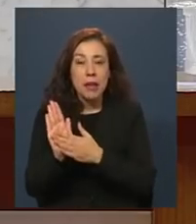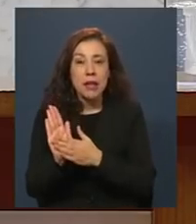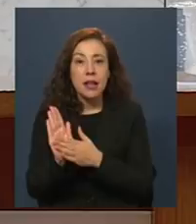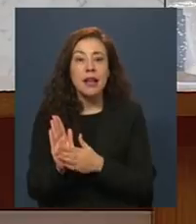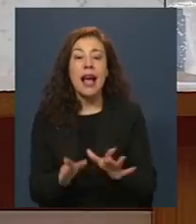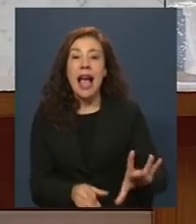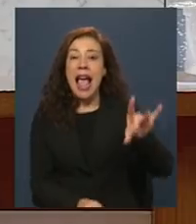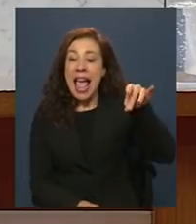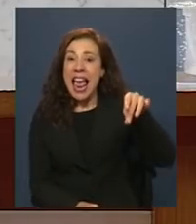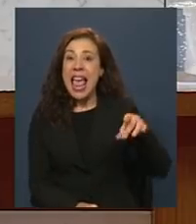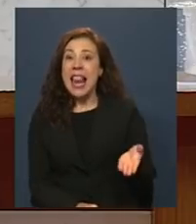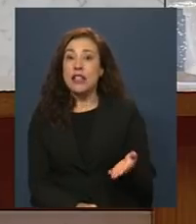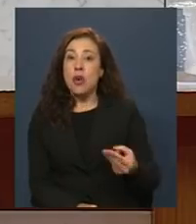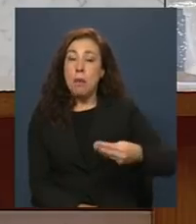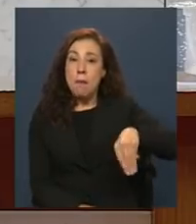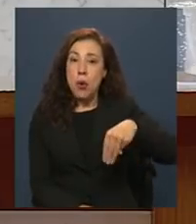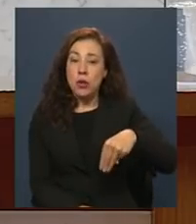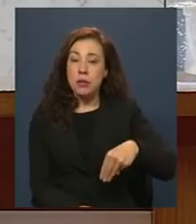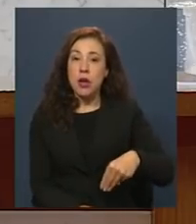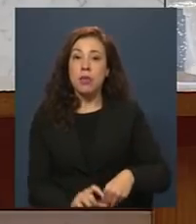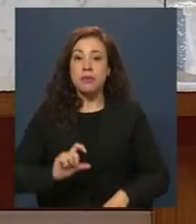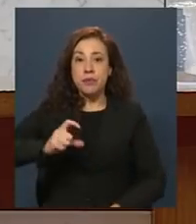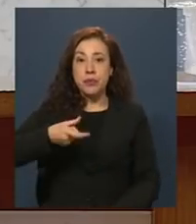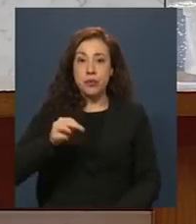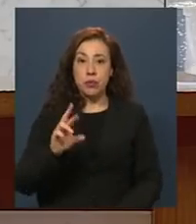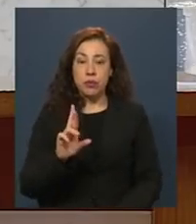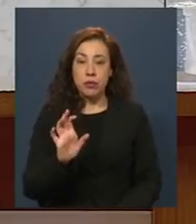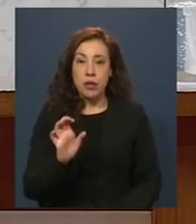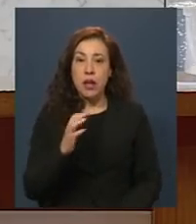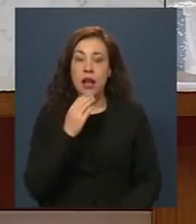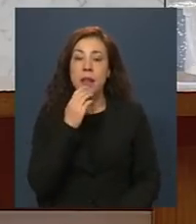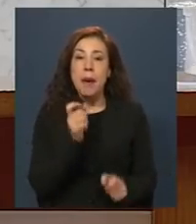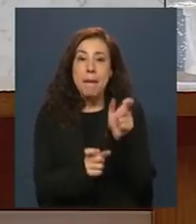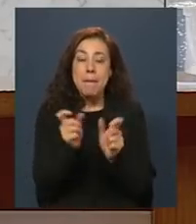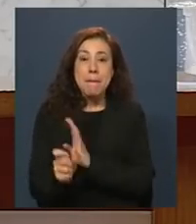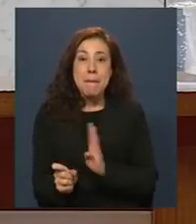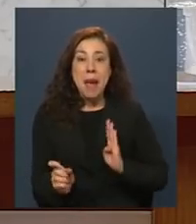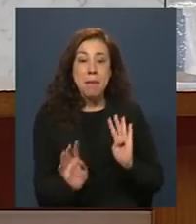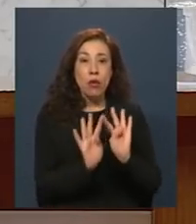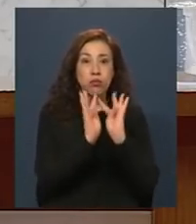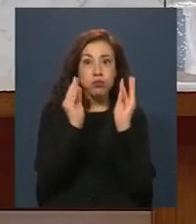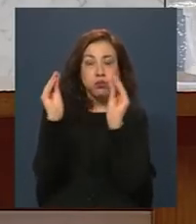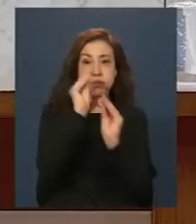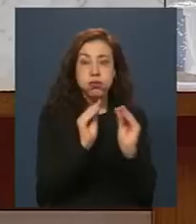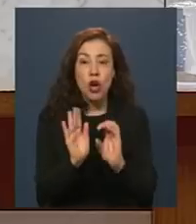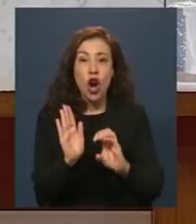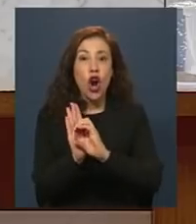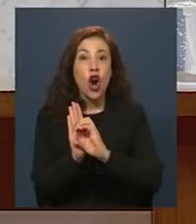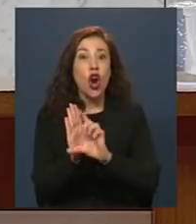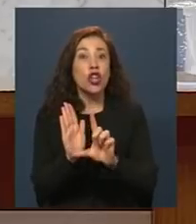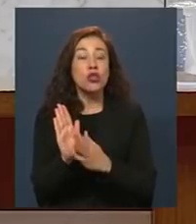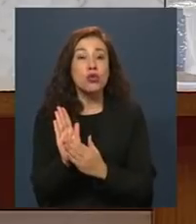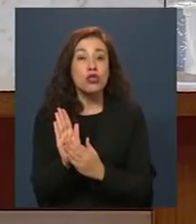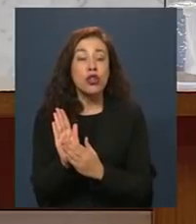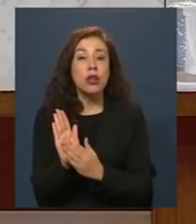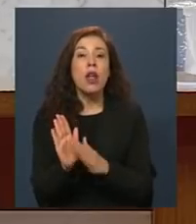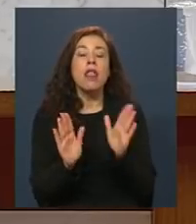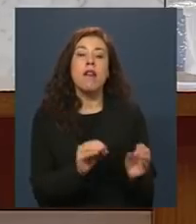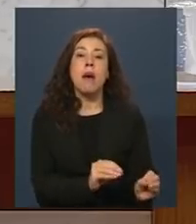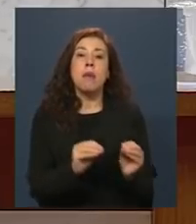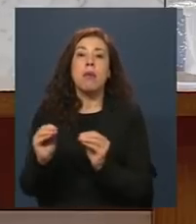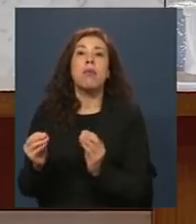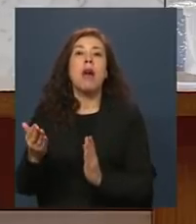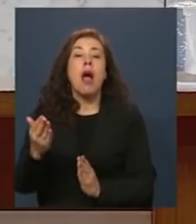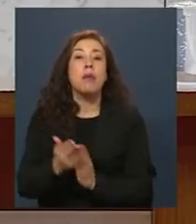elecciones municipales, de gobernadores regionales y de convencionales debieron ser postergadas porque otro ciclo de la